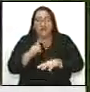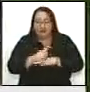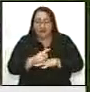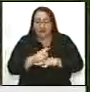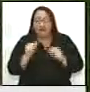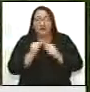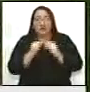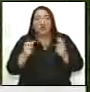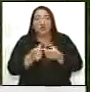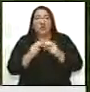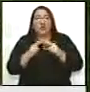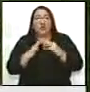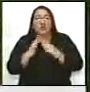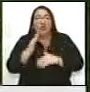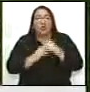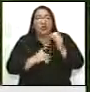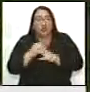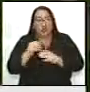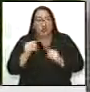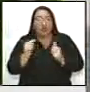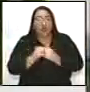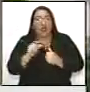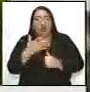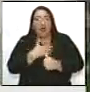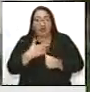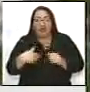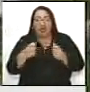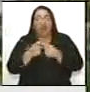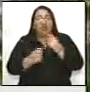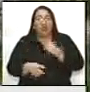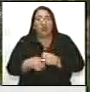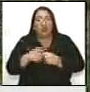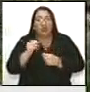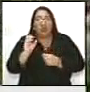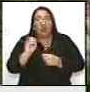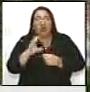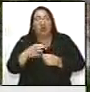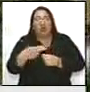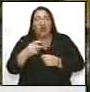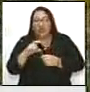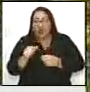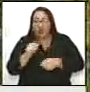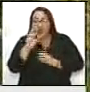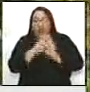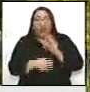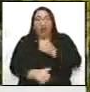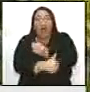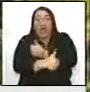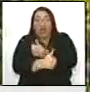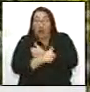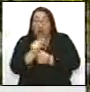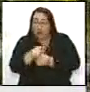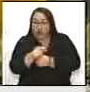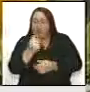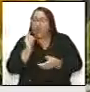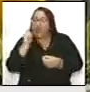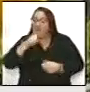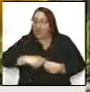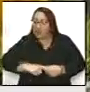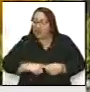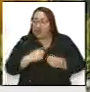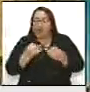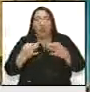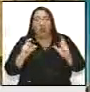la Comisión de Vivienda y Construcción bajo la presidencia del congresista Edgar Ochoa en la región Ayacucho y a la que asistieron